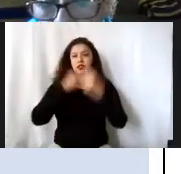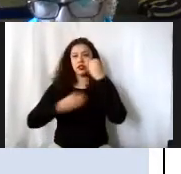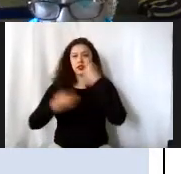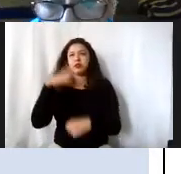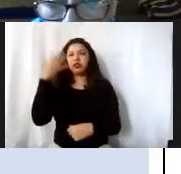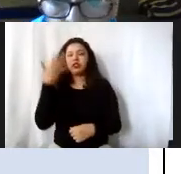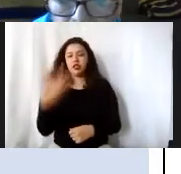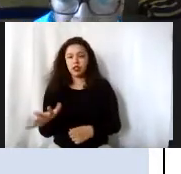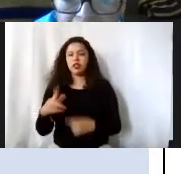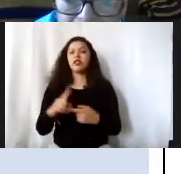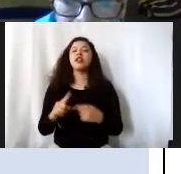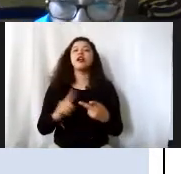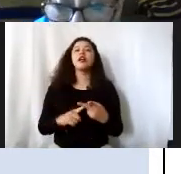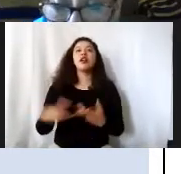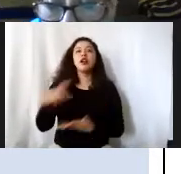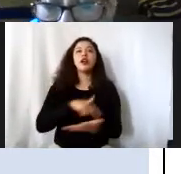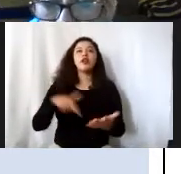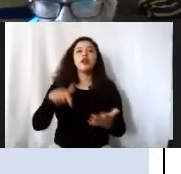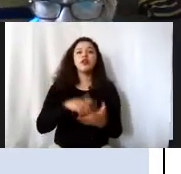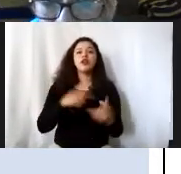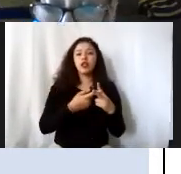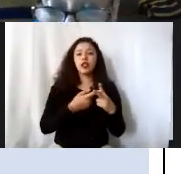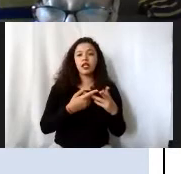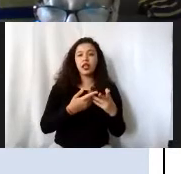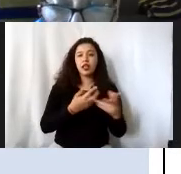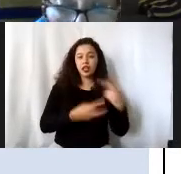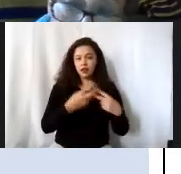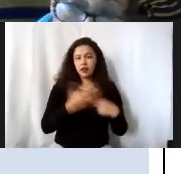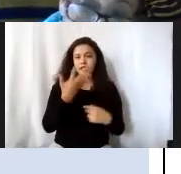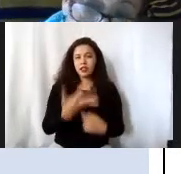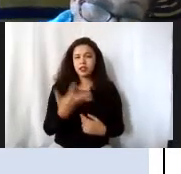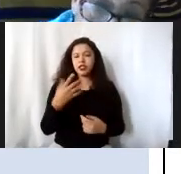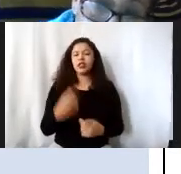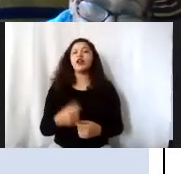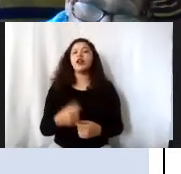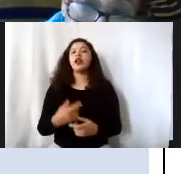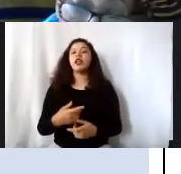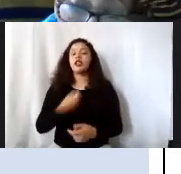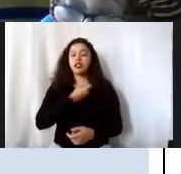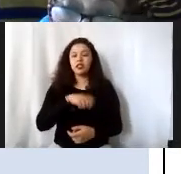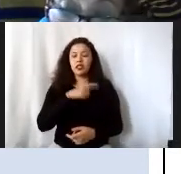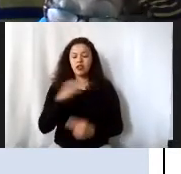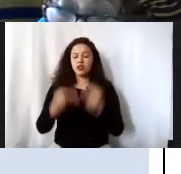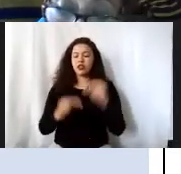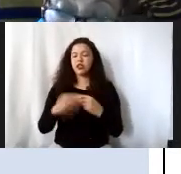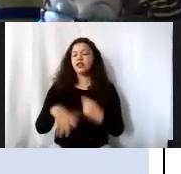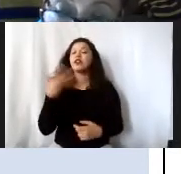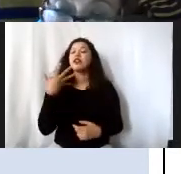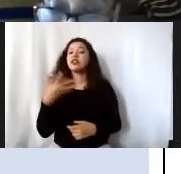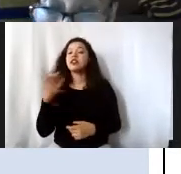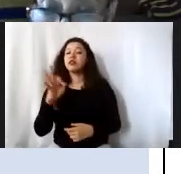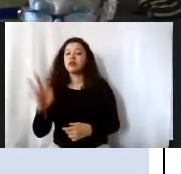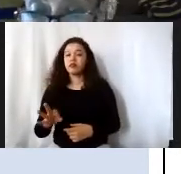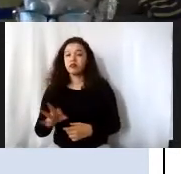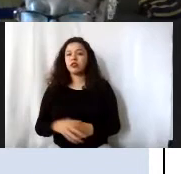10, lugar de procedencia 5, estado de salud 5. Y aquí pues